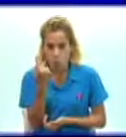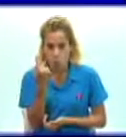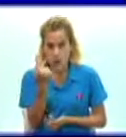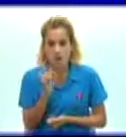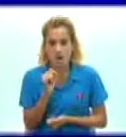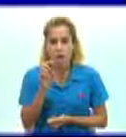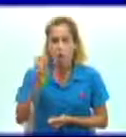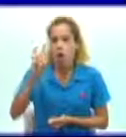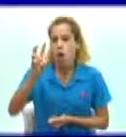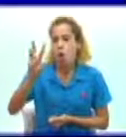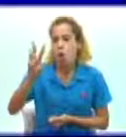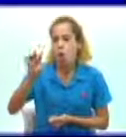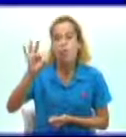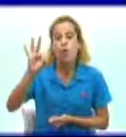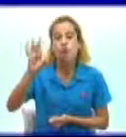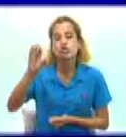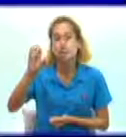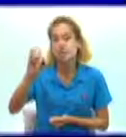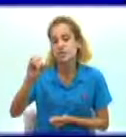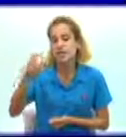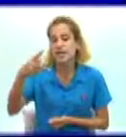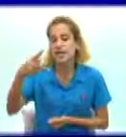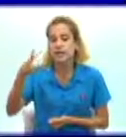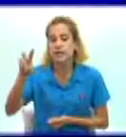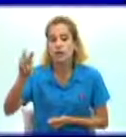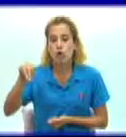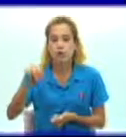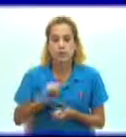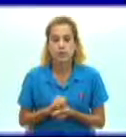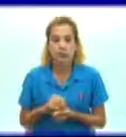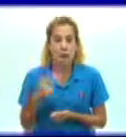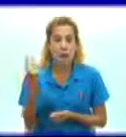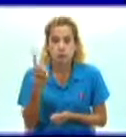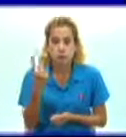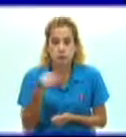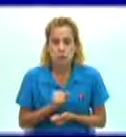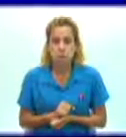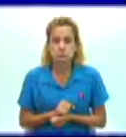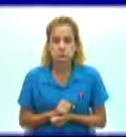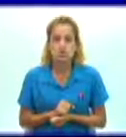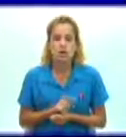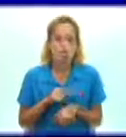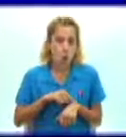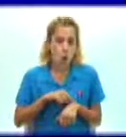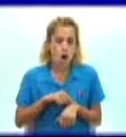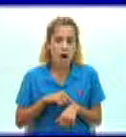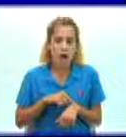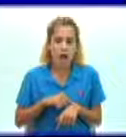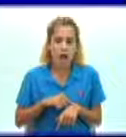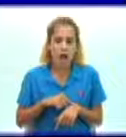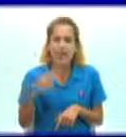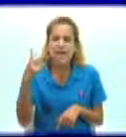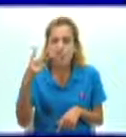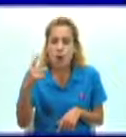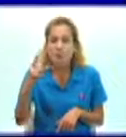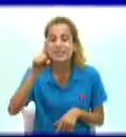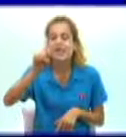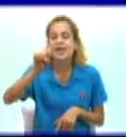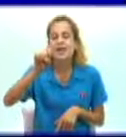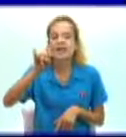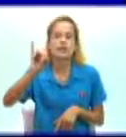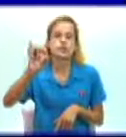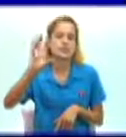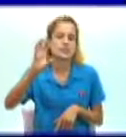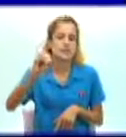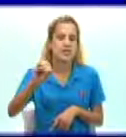recorre 80 kilómetros y se mantiene la velocidad, en dos horas él debe recorrer el doble, es decir, 160